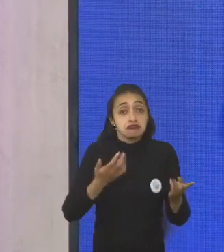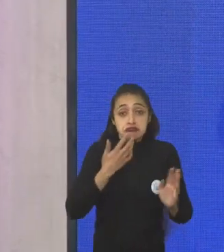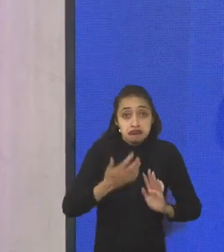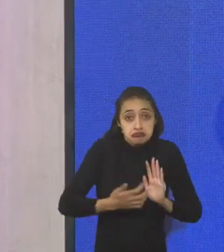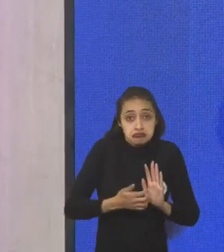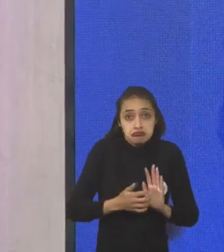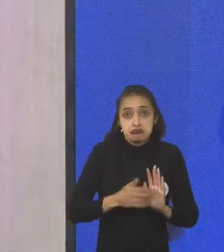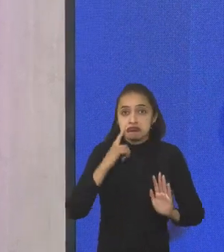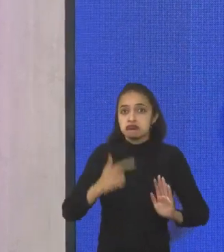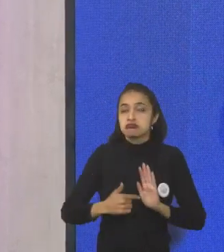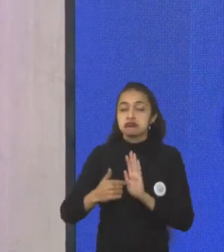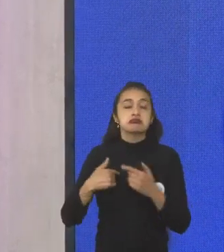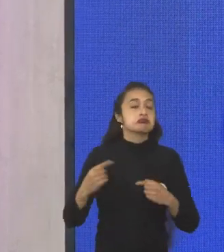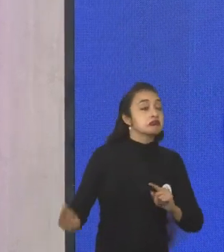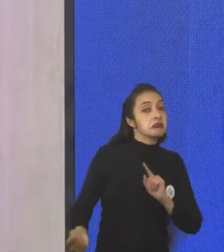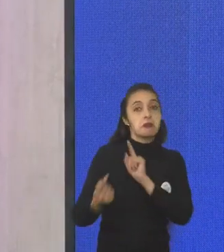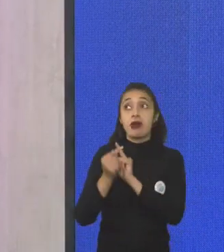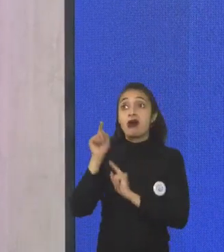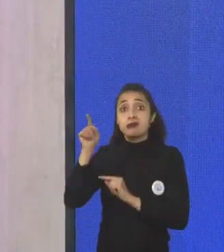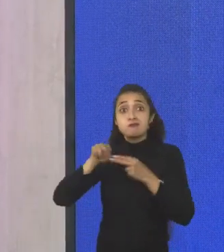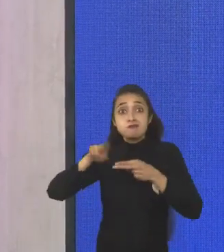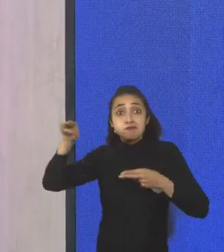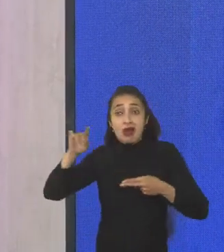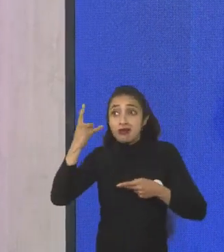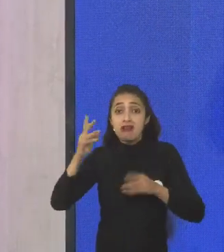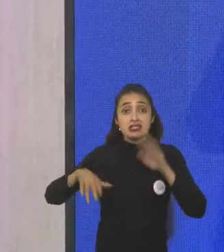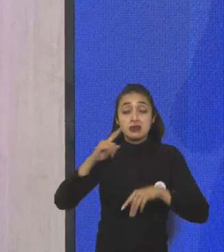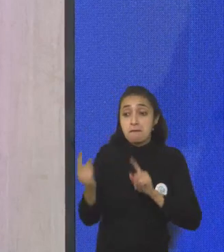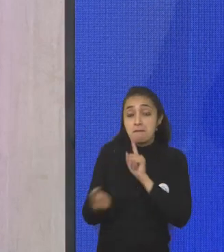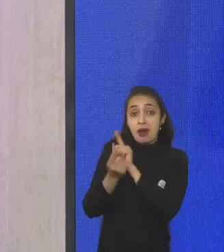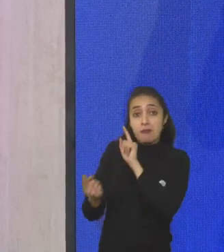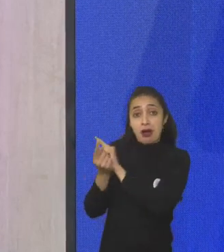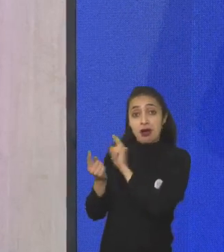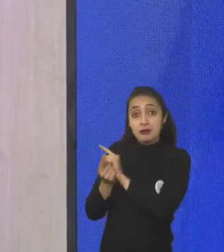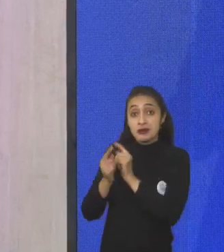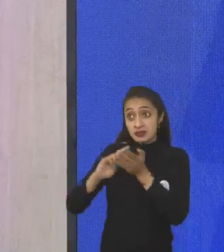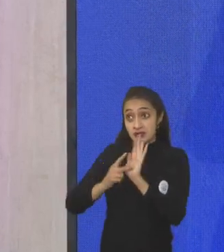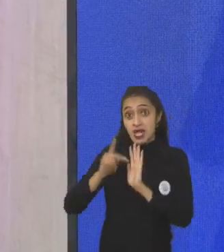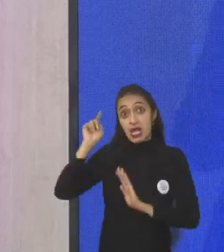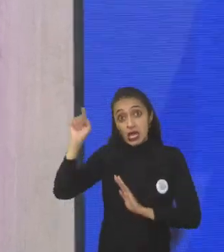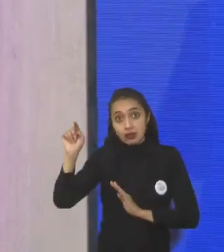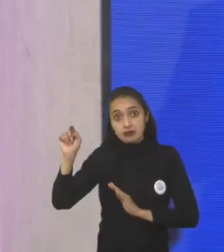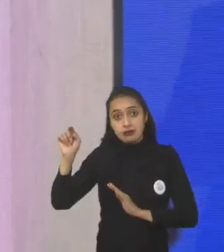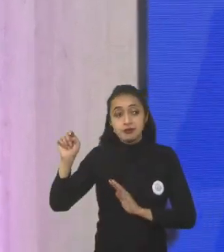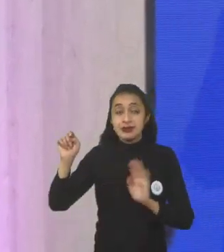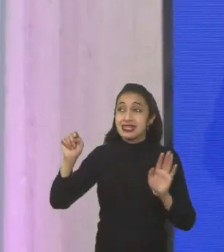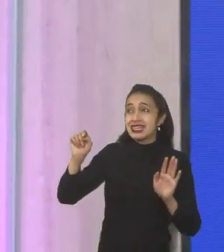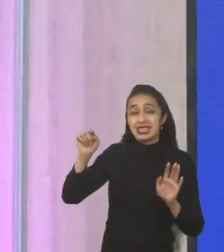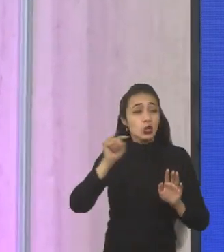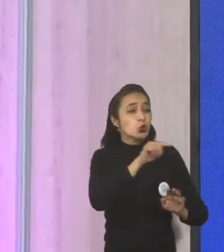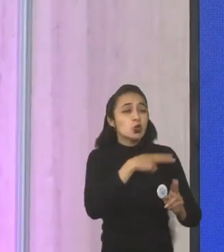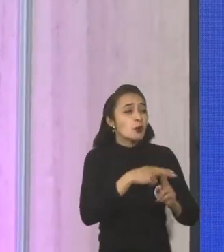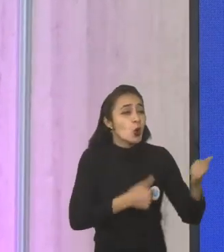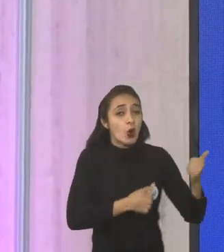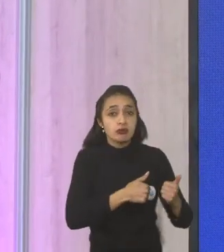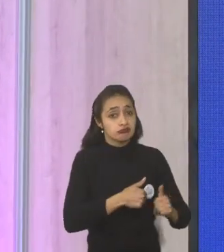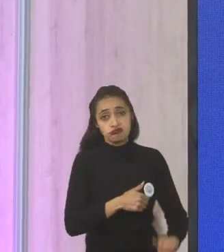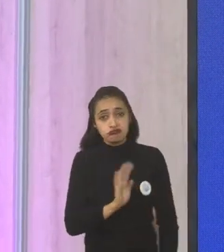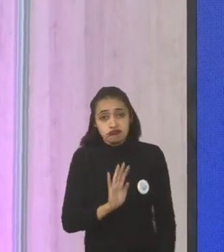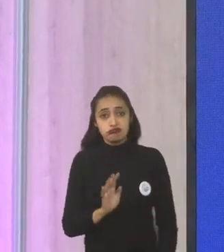encontrar con un ejecutivo de Netflix. O sea, ellos no es que van a tocar la puerta y van a decir, ¿cuál es tu nombre?